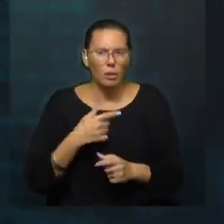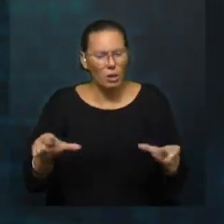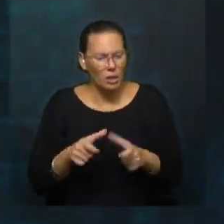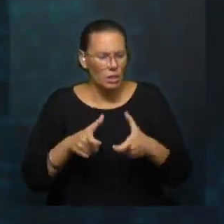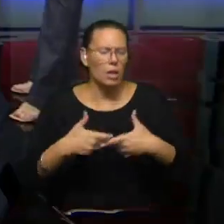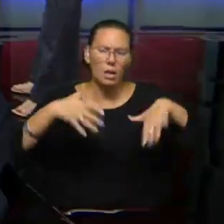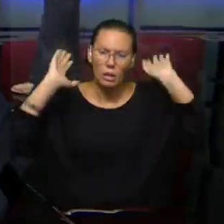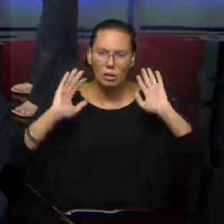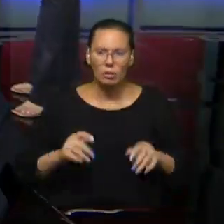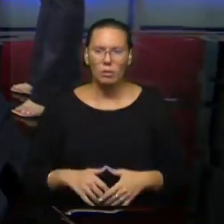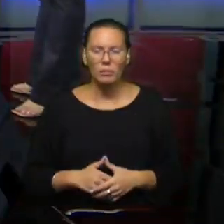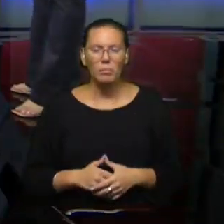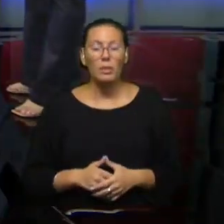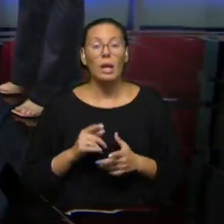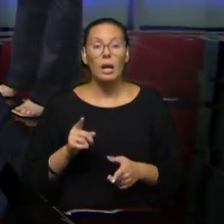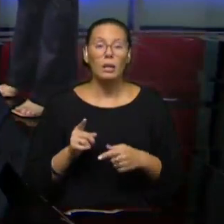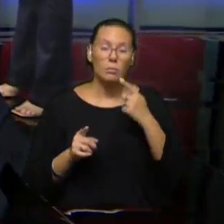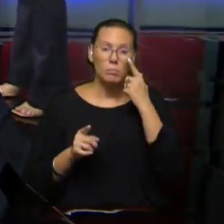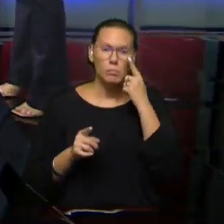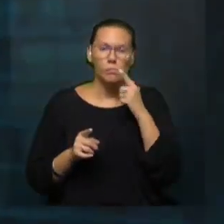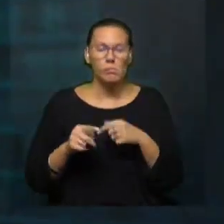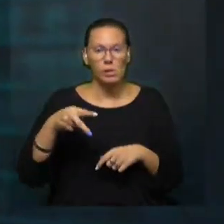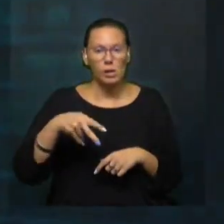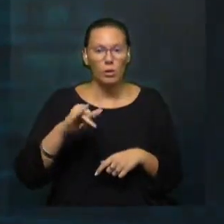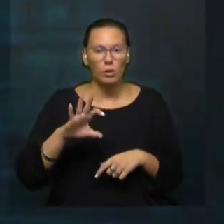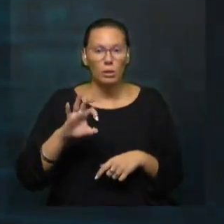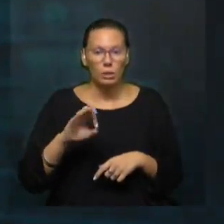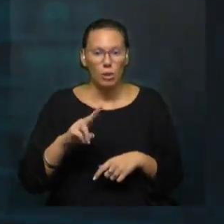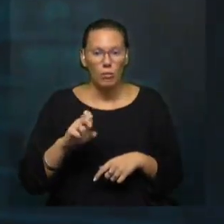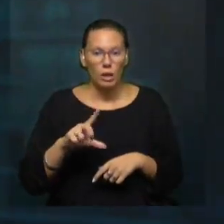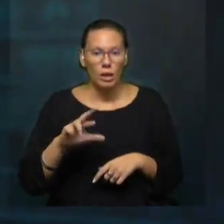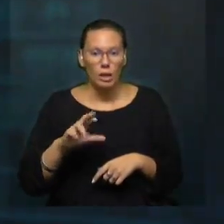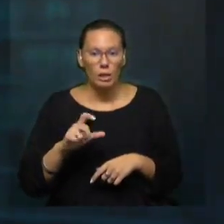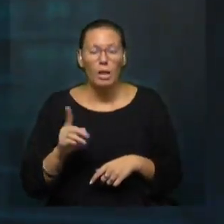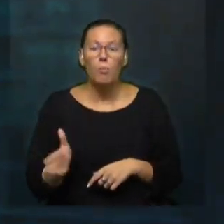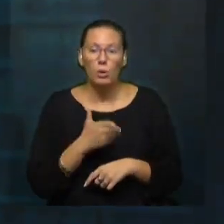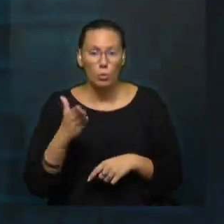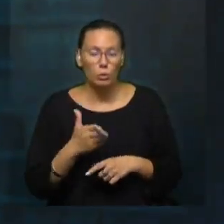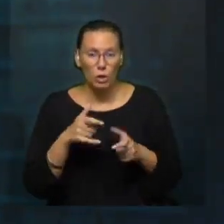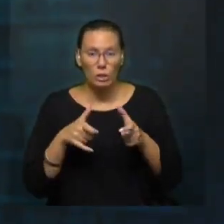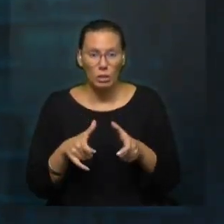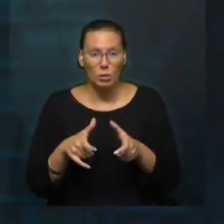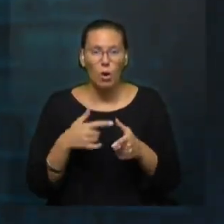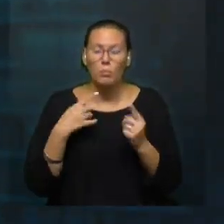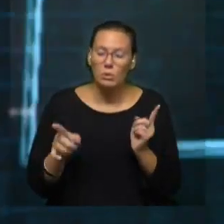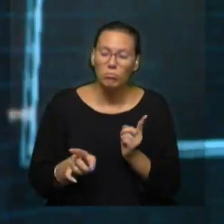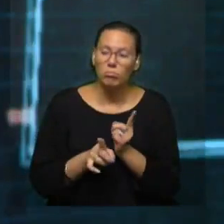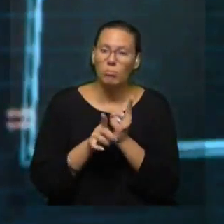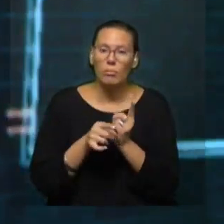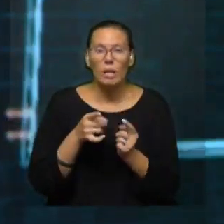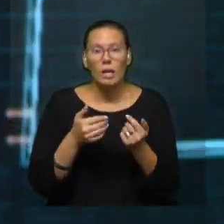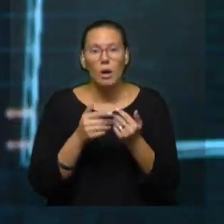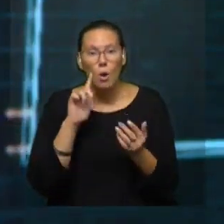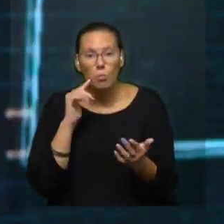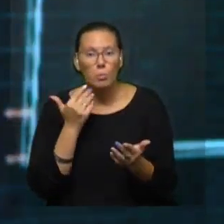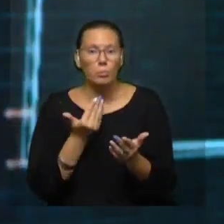disco. Y ahí se da un poco justamente con Nico Varela, que fue el productor del disco, como ese encuentro de que él empieza a